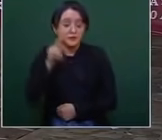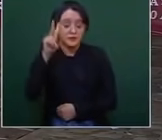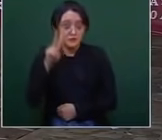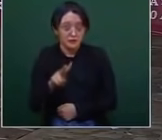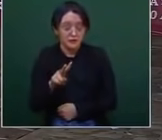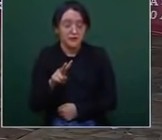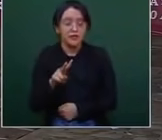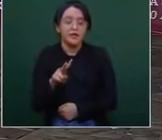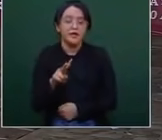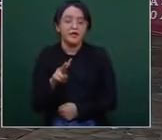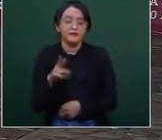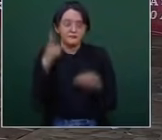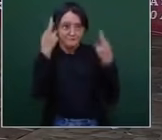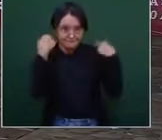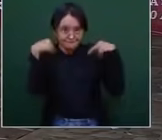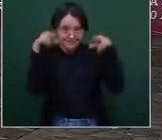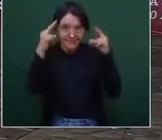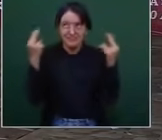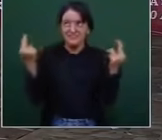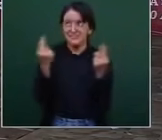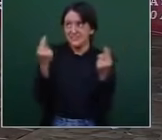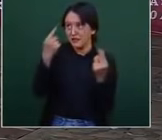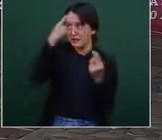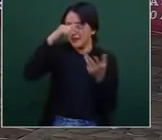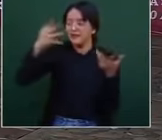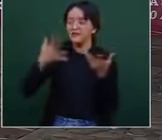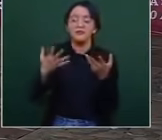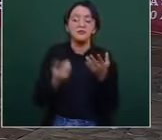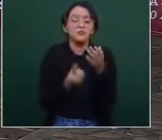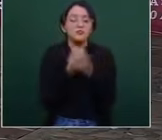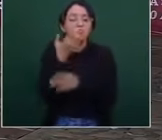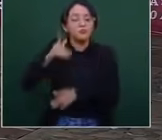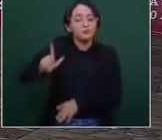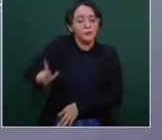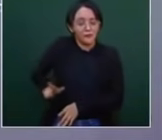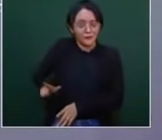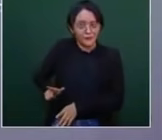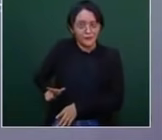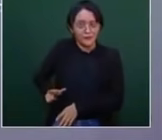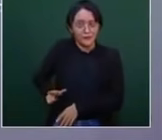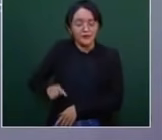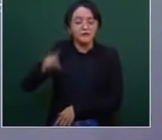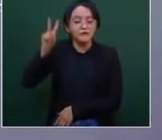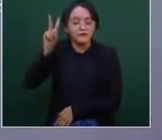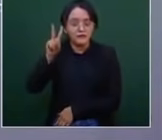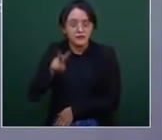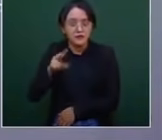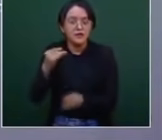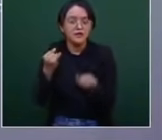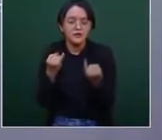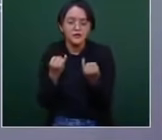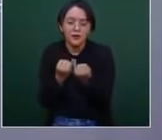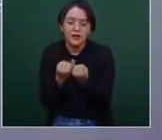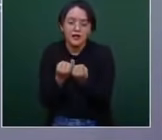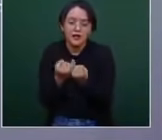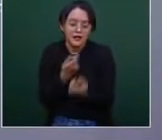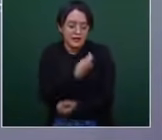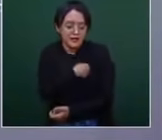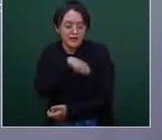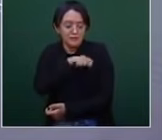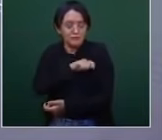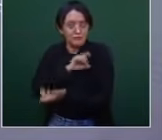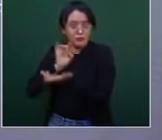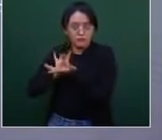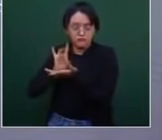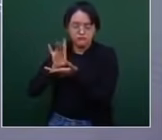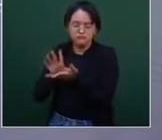era indispensable para el surgimiento del nuevo Estado, también lo es que la expulsión de los españoles y con ello la